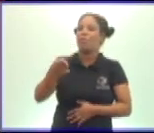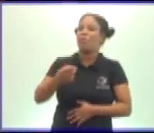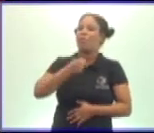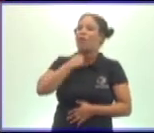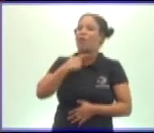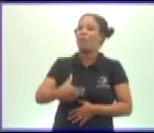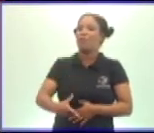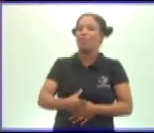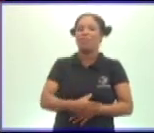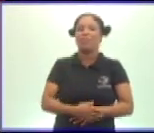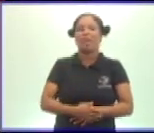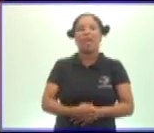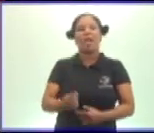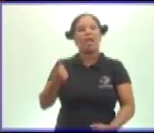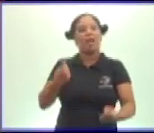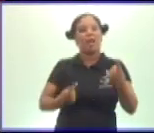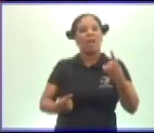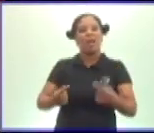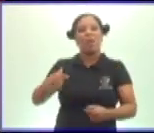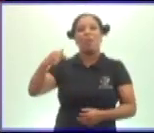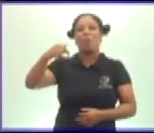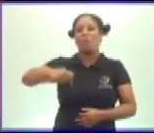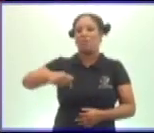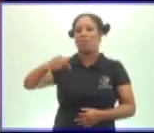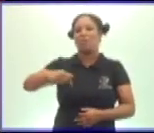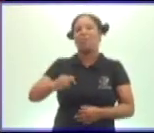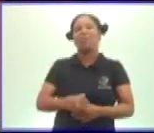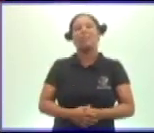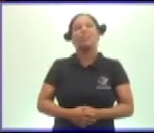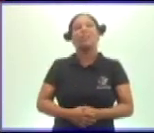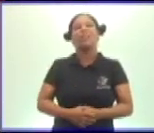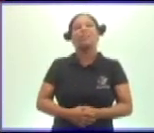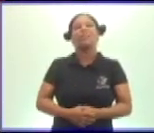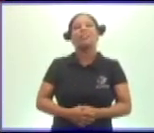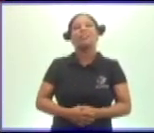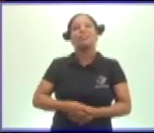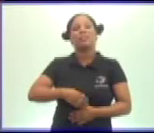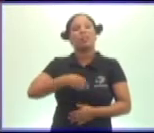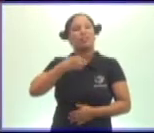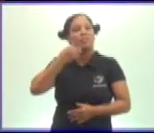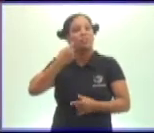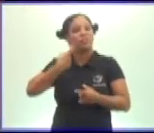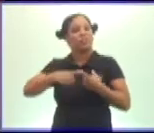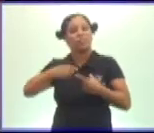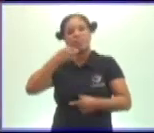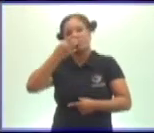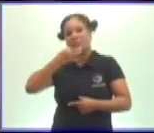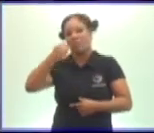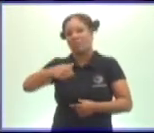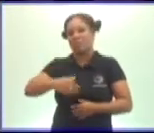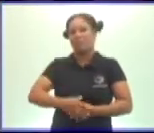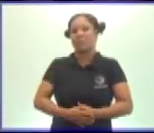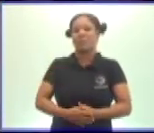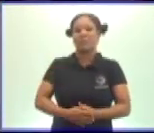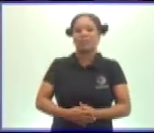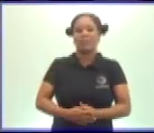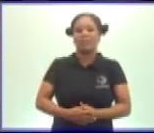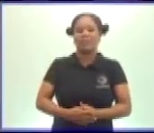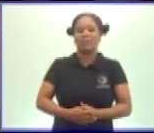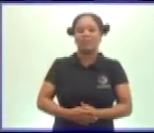ejemplificar cada una de estas cuestiones que hemos acabado de decir en este momento.